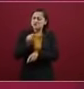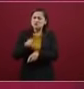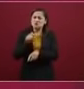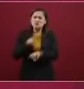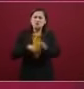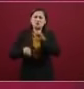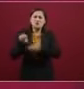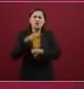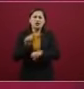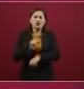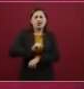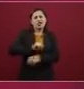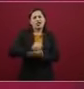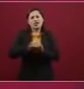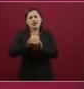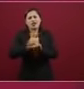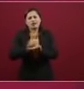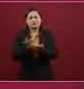influyentismo,